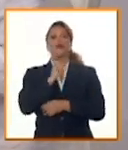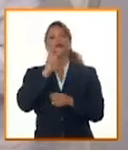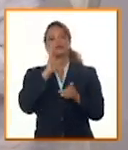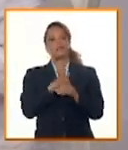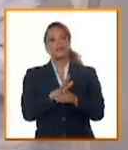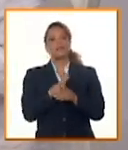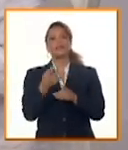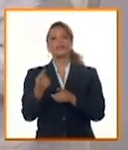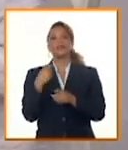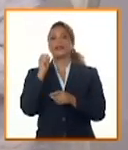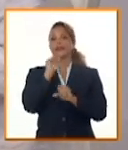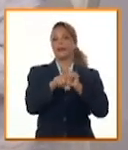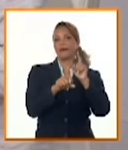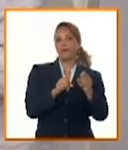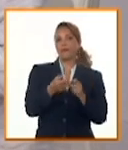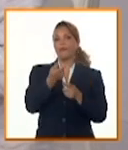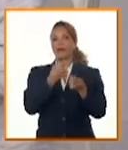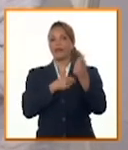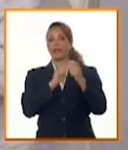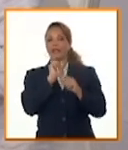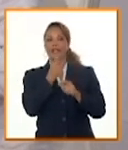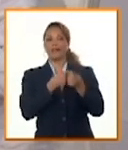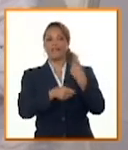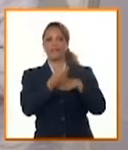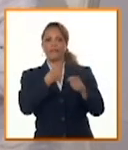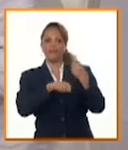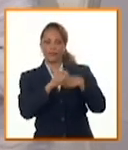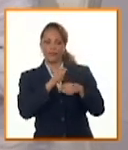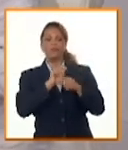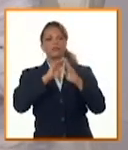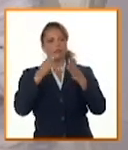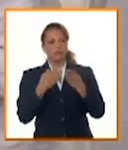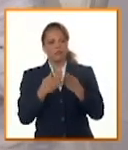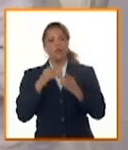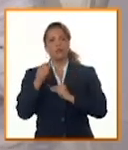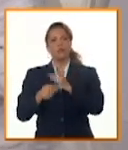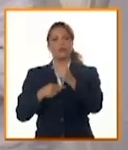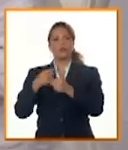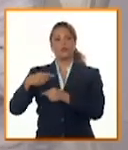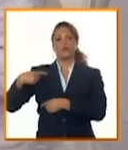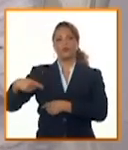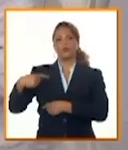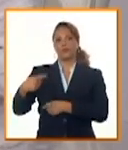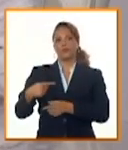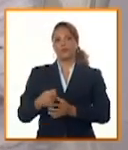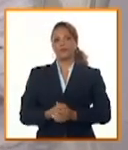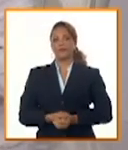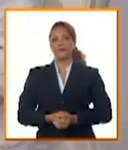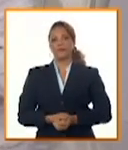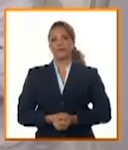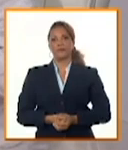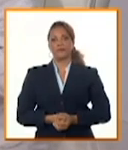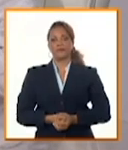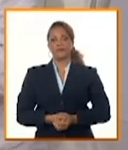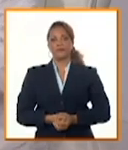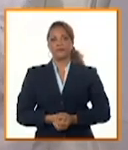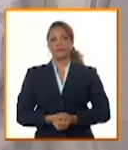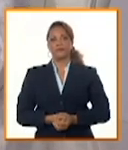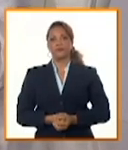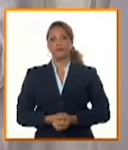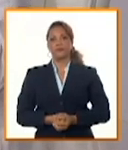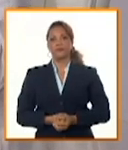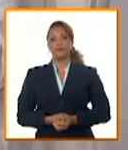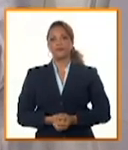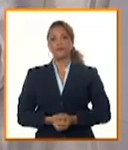de todas las ofertas y todas las garantías que nuestro país ofrece todos los días a nuestro pueblo las transacciones